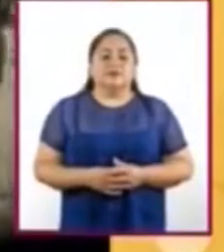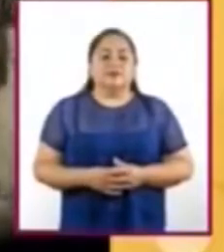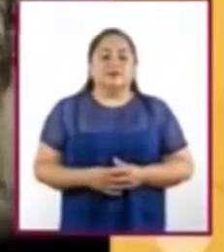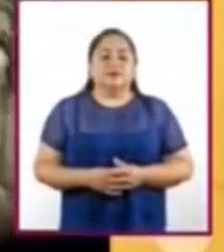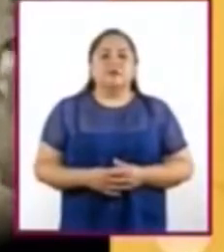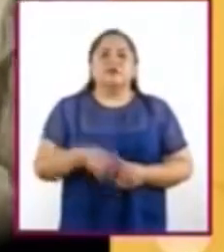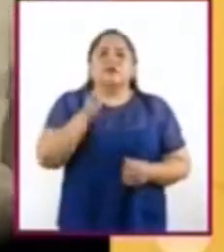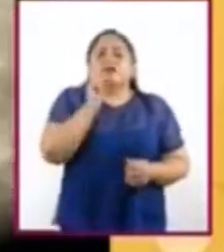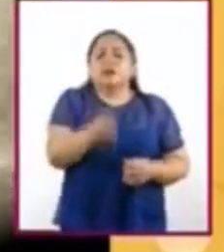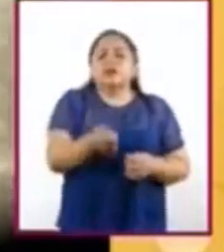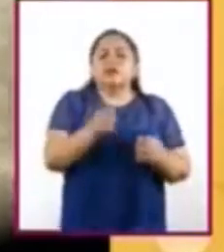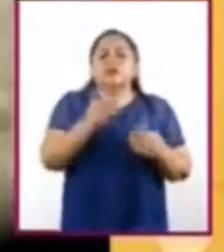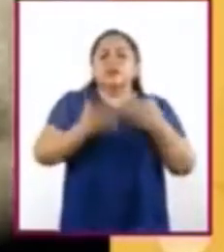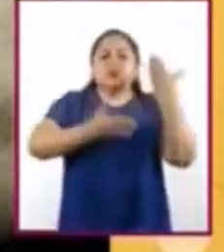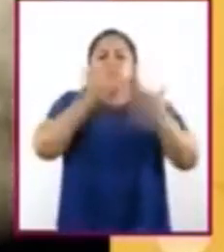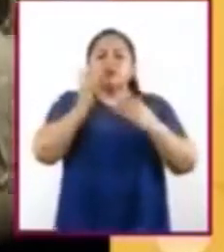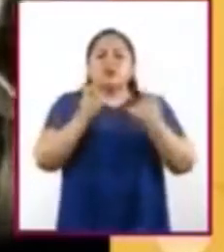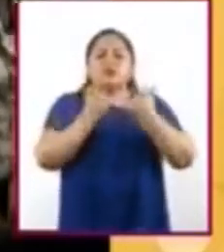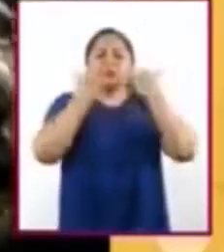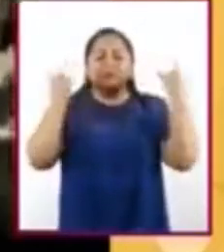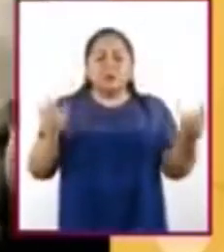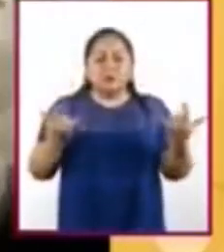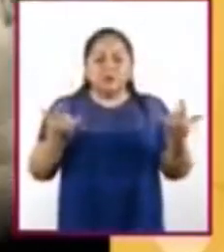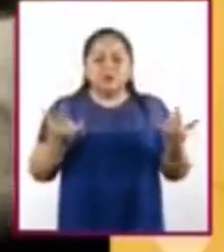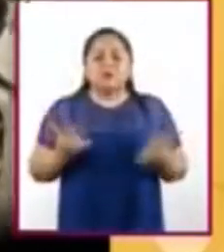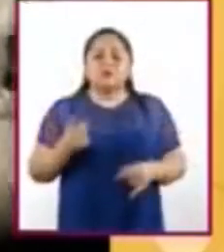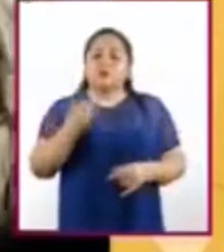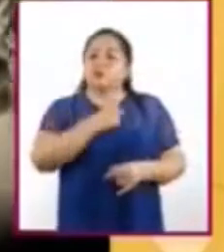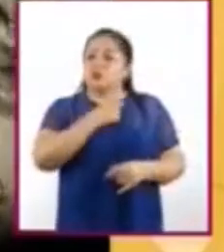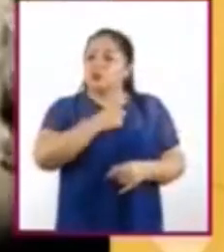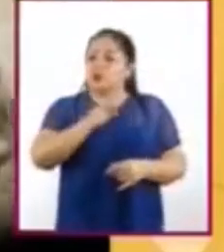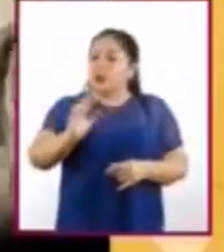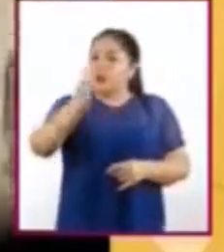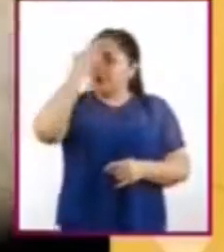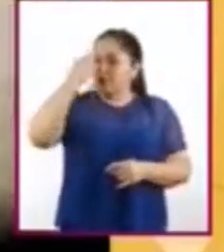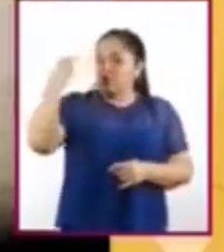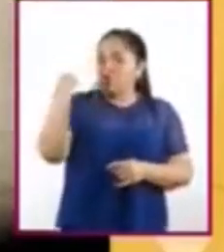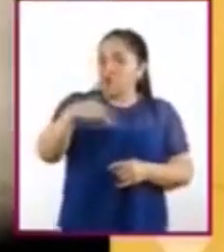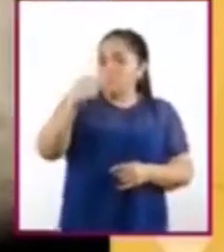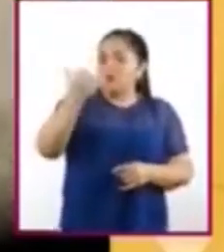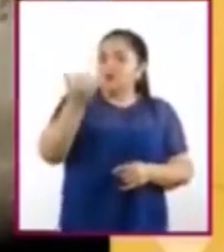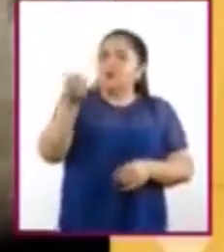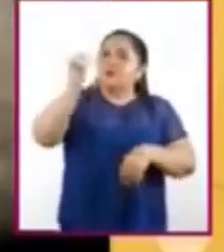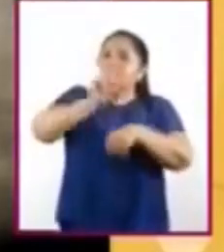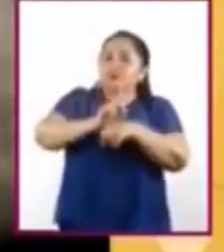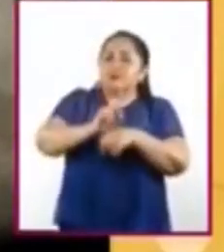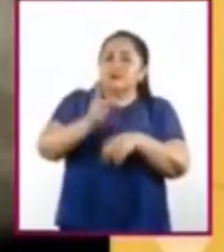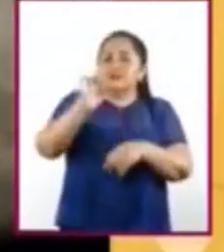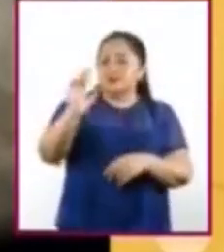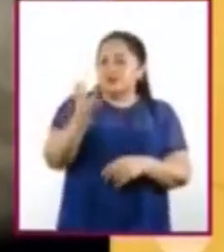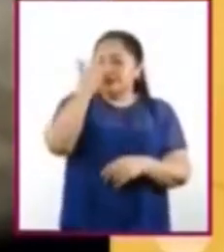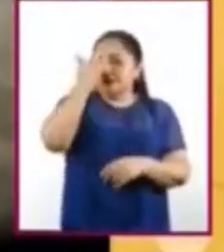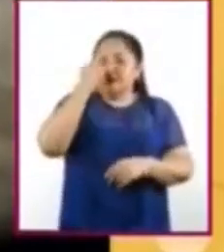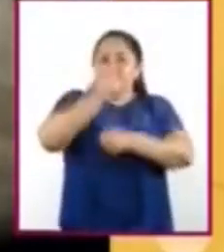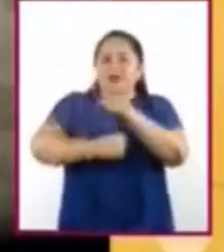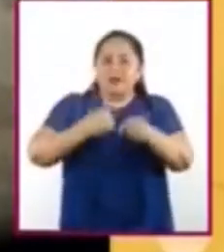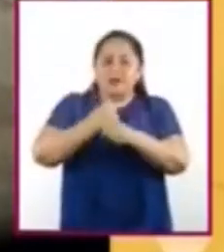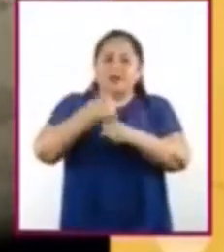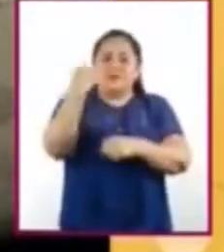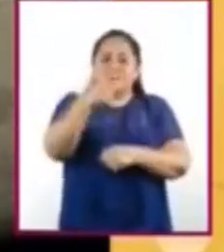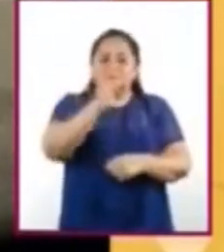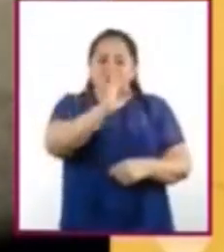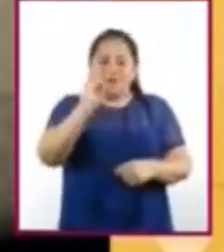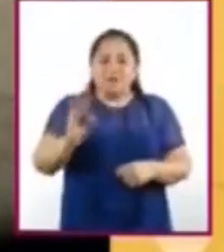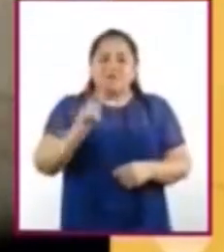¿En qué consiste el estudio de la historia? ¿Solo es recordar nombres y conmemorar fechas cada año? Para las